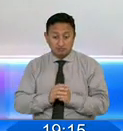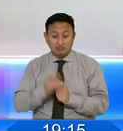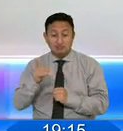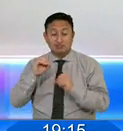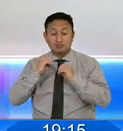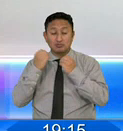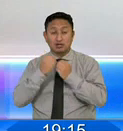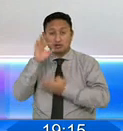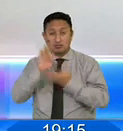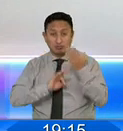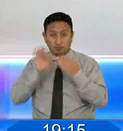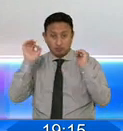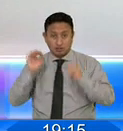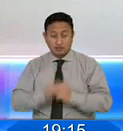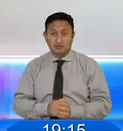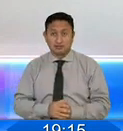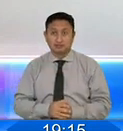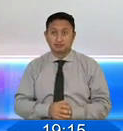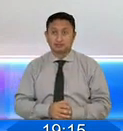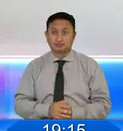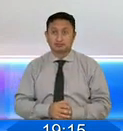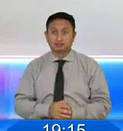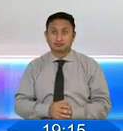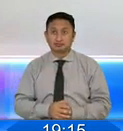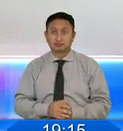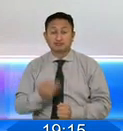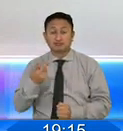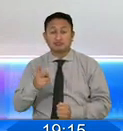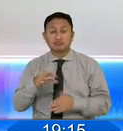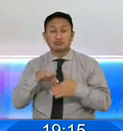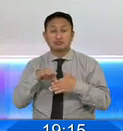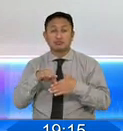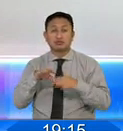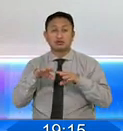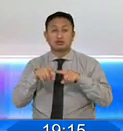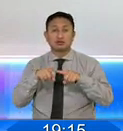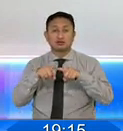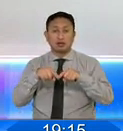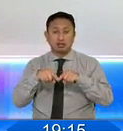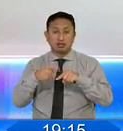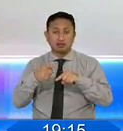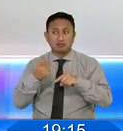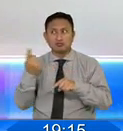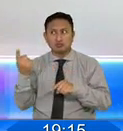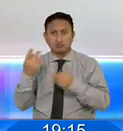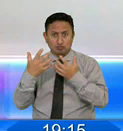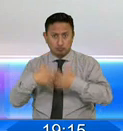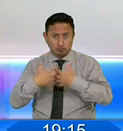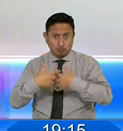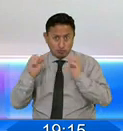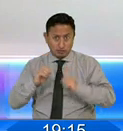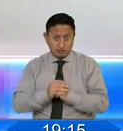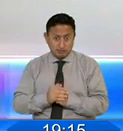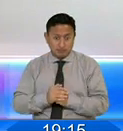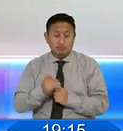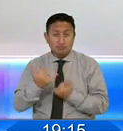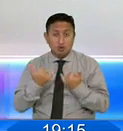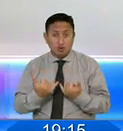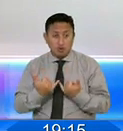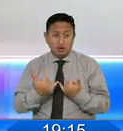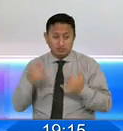emergencia de los organismos regulatorios y también depende de la capacidad de producción ahora la mayoría de laboratorios están